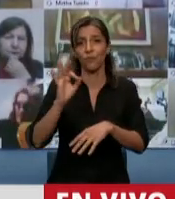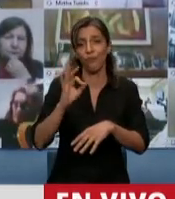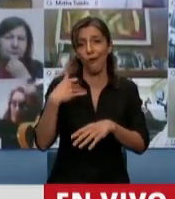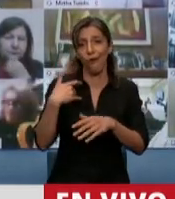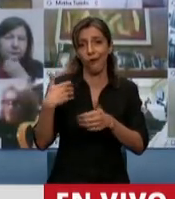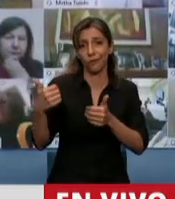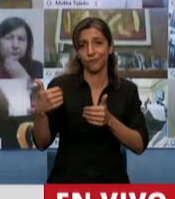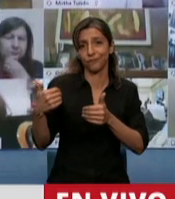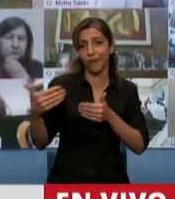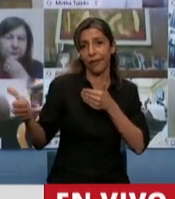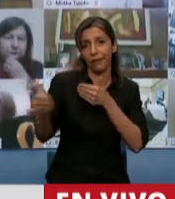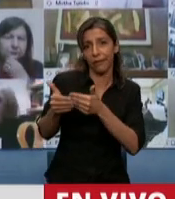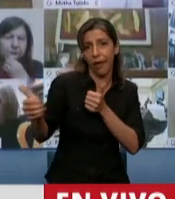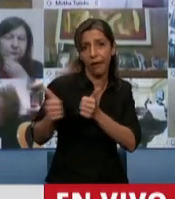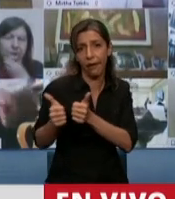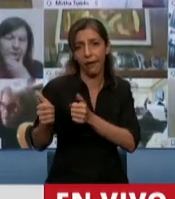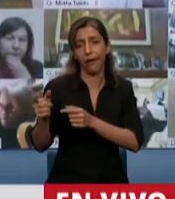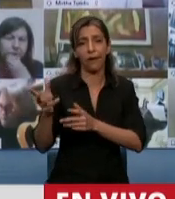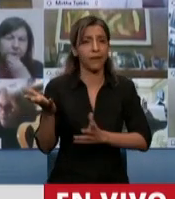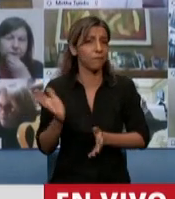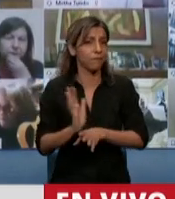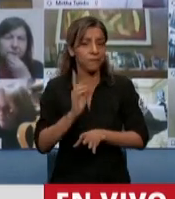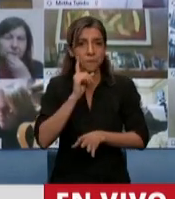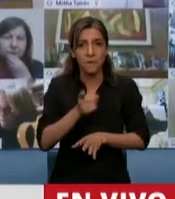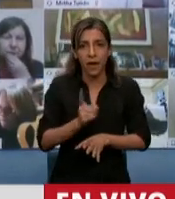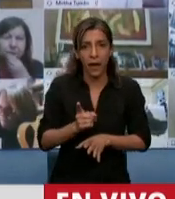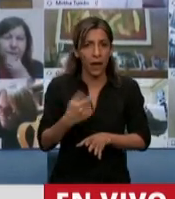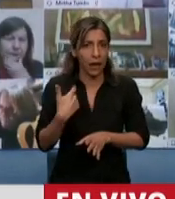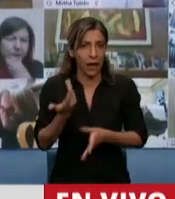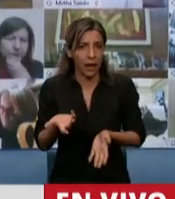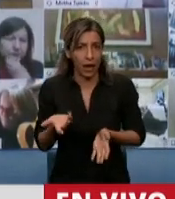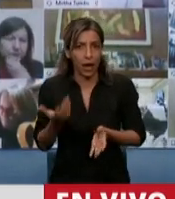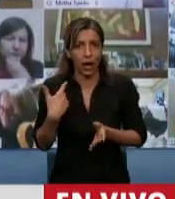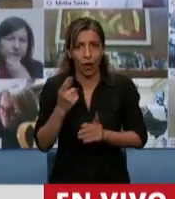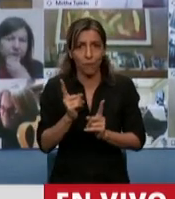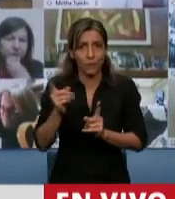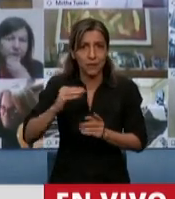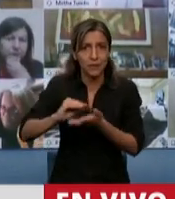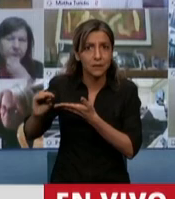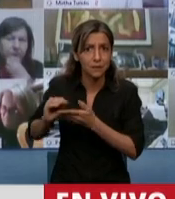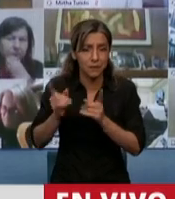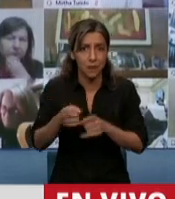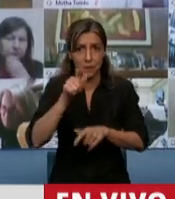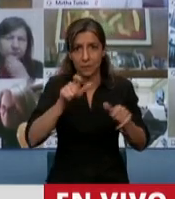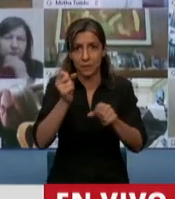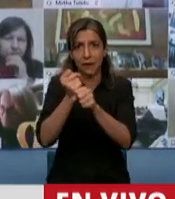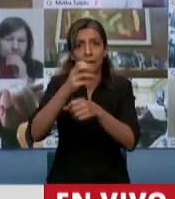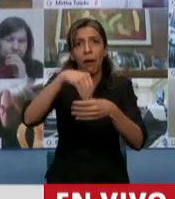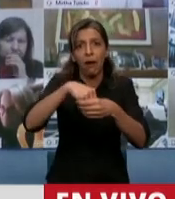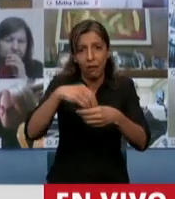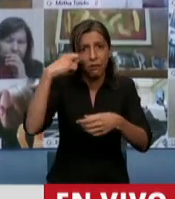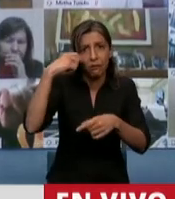riesgo no solo sus vidas y su salud, sino también la de los empleados y empleadas legislativas, a las